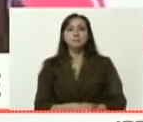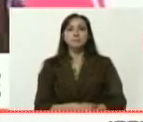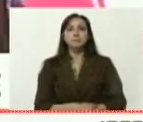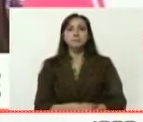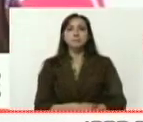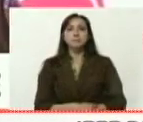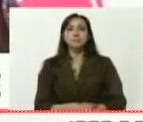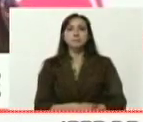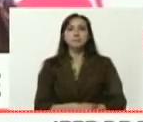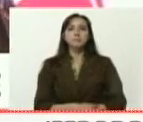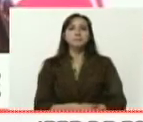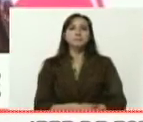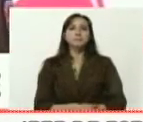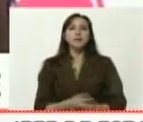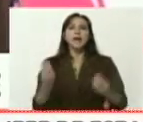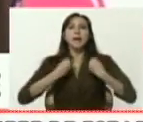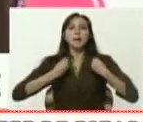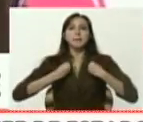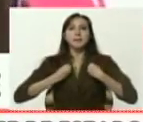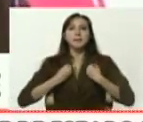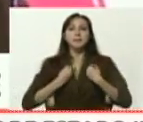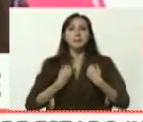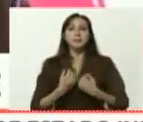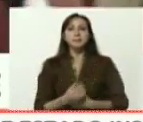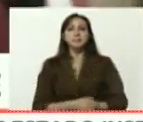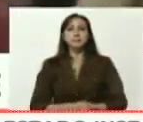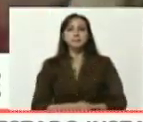¡Que viva! Así